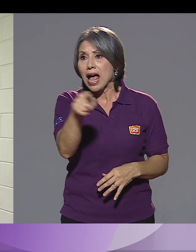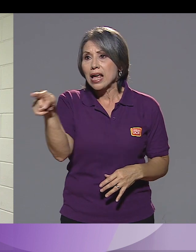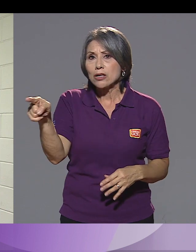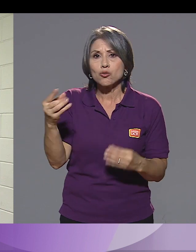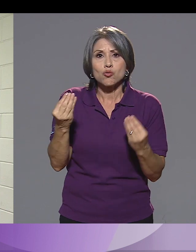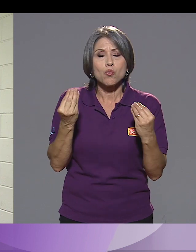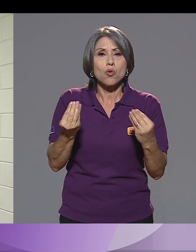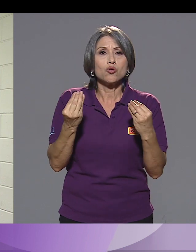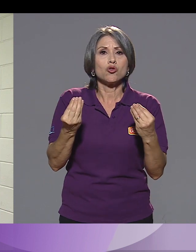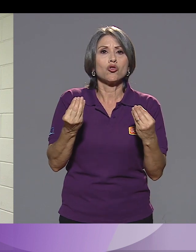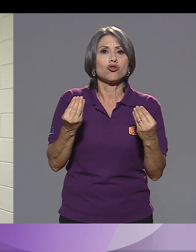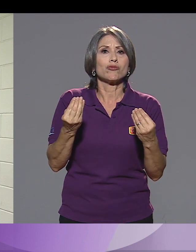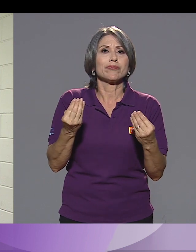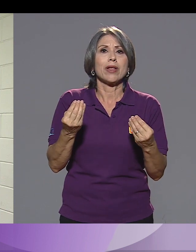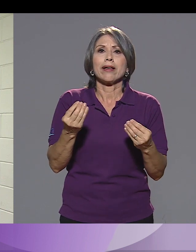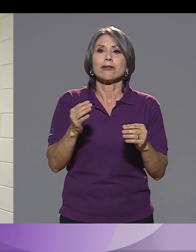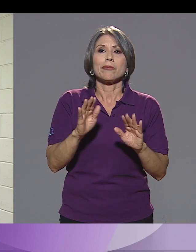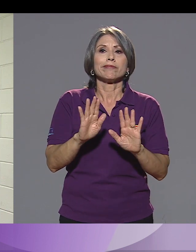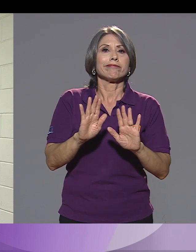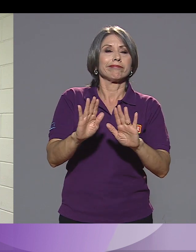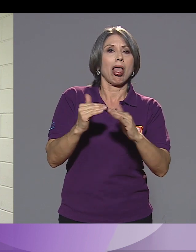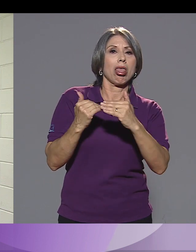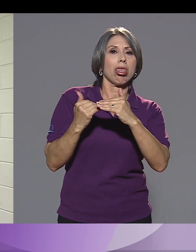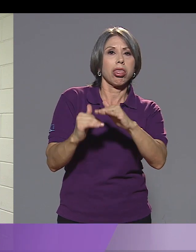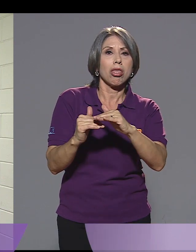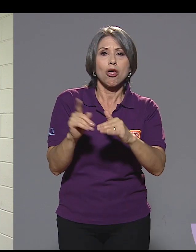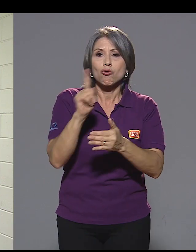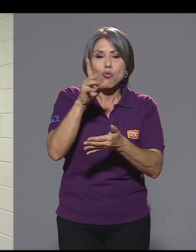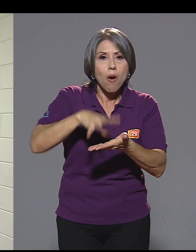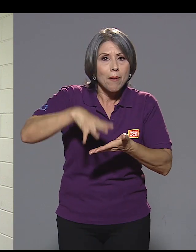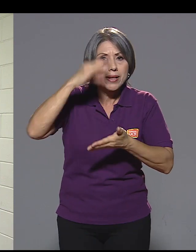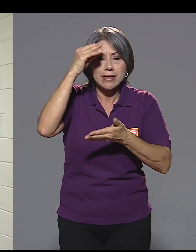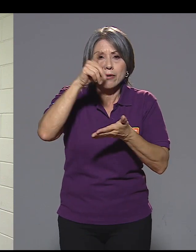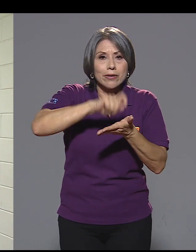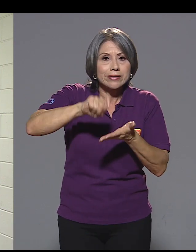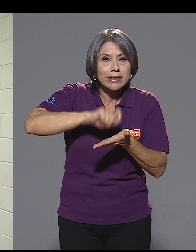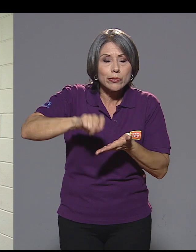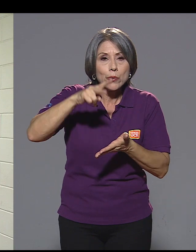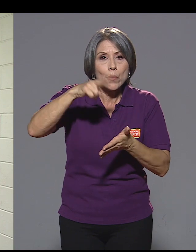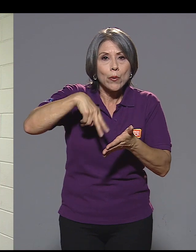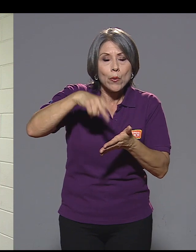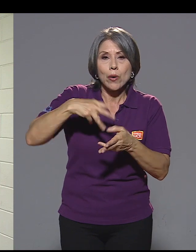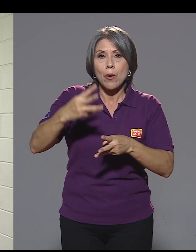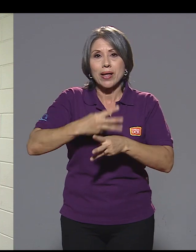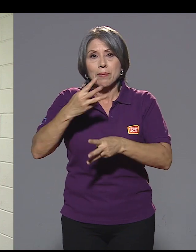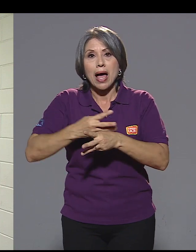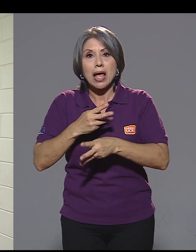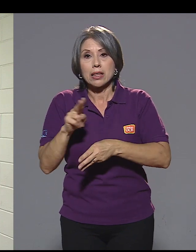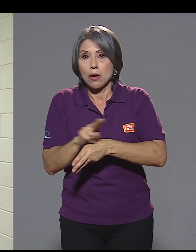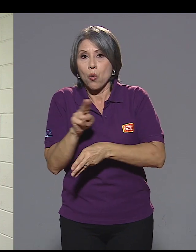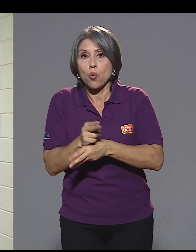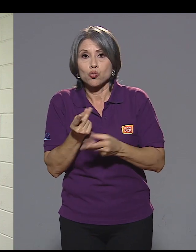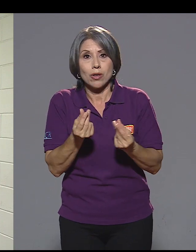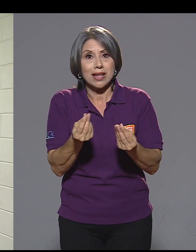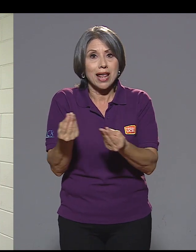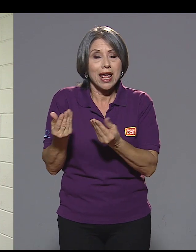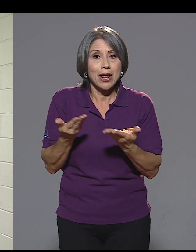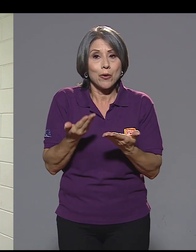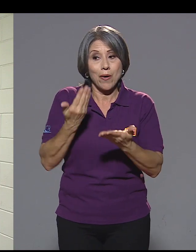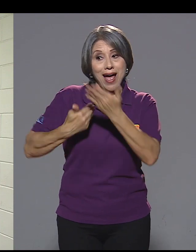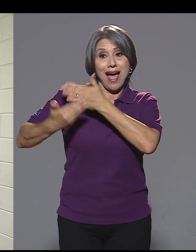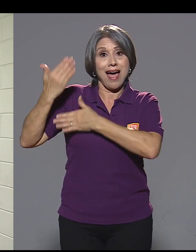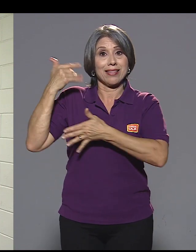negó siquiera el aprendizaje de la lectoescritura o matemática o de manejo de dinero en lo que fue